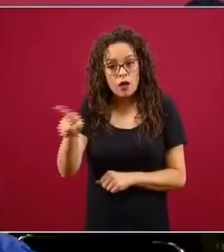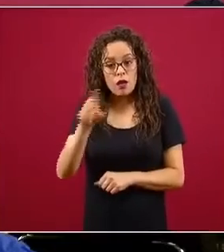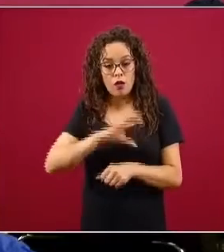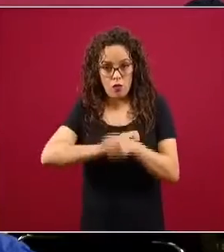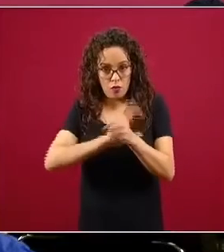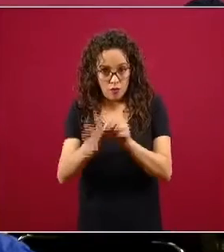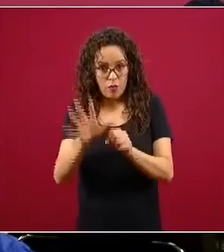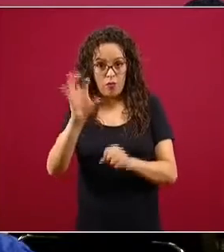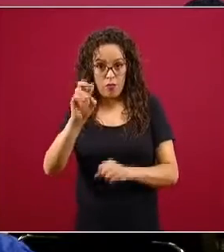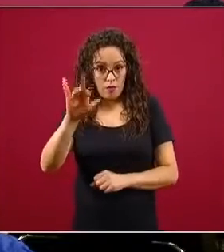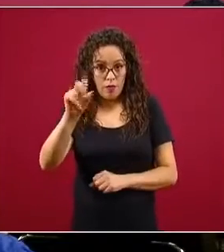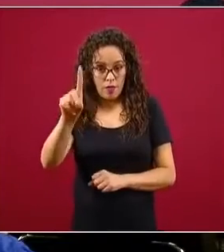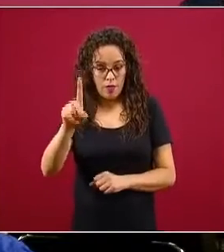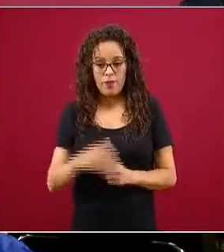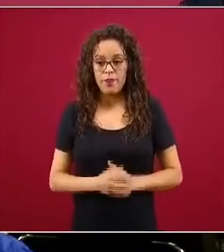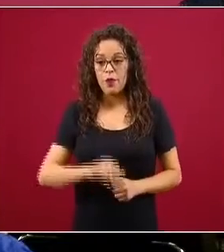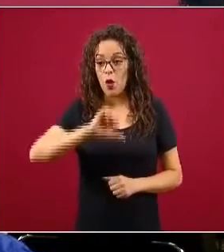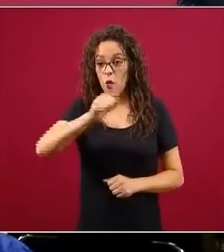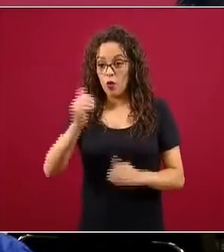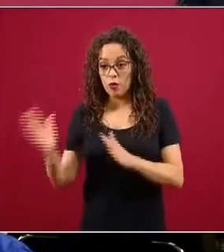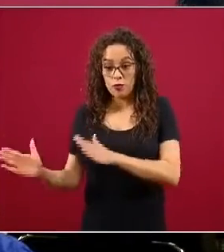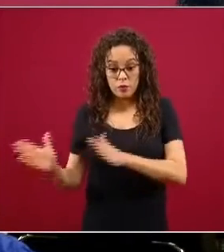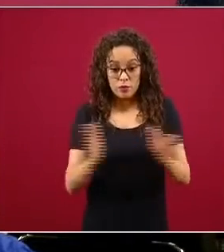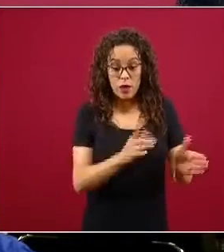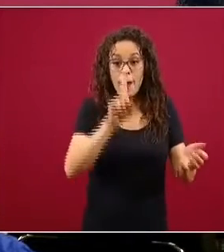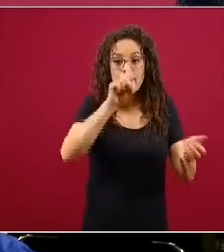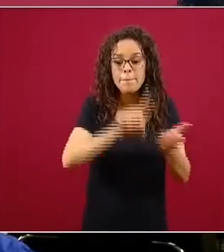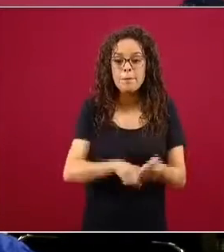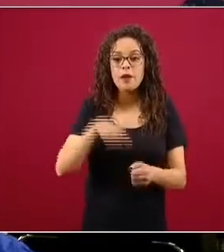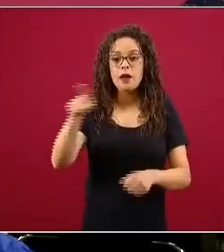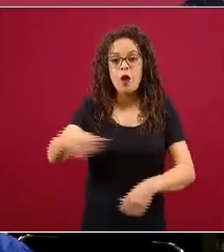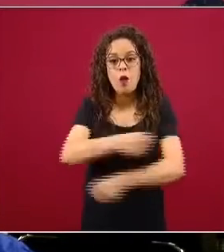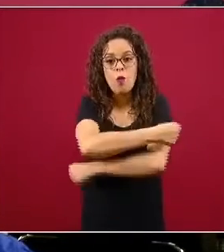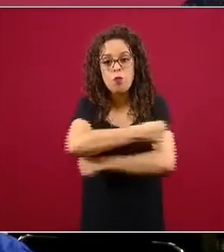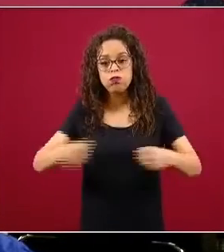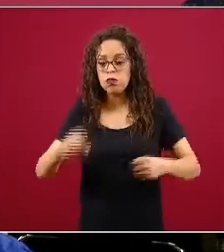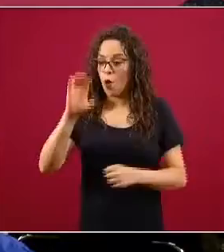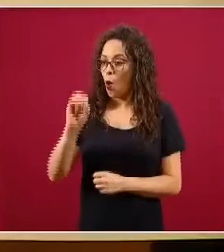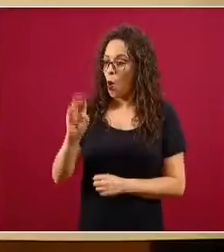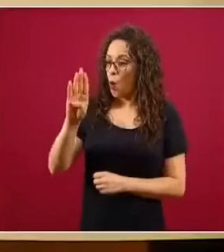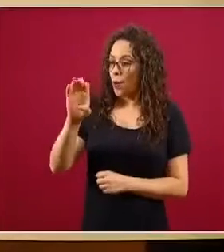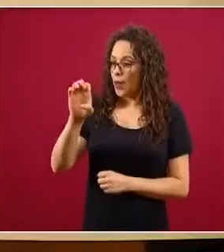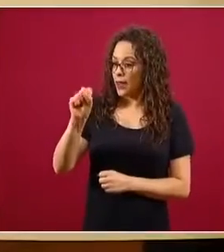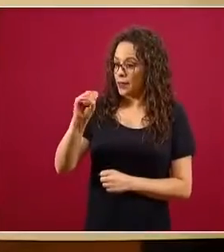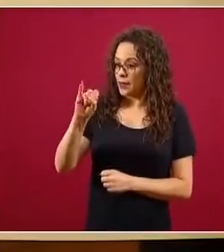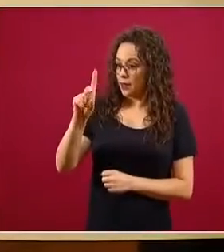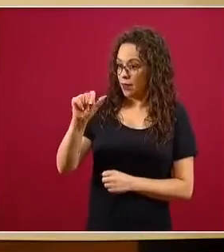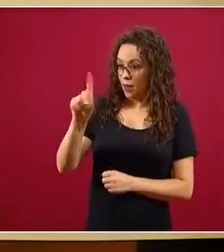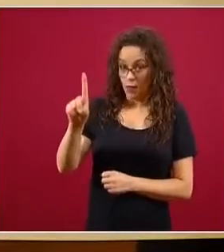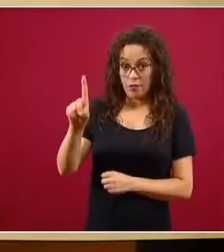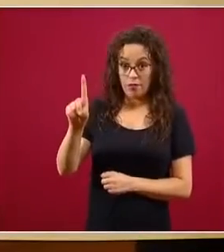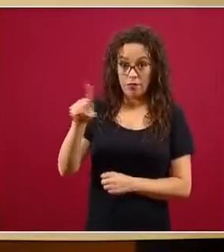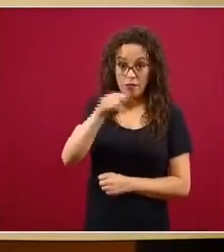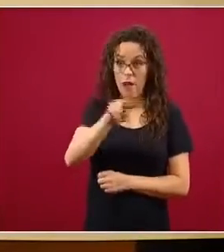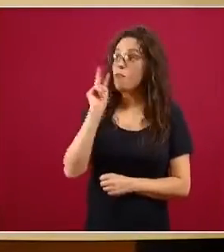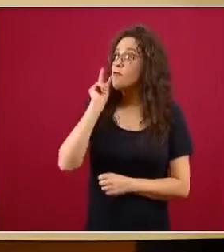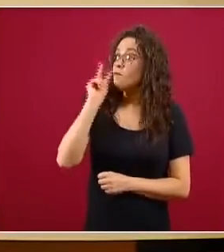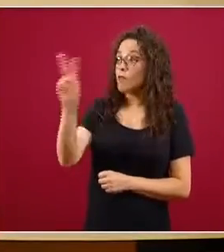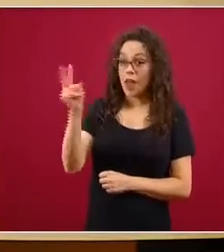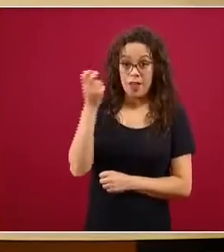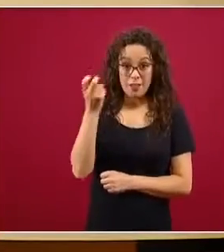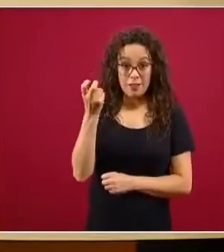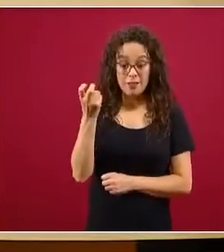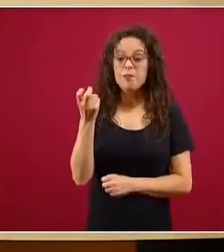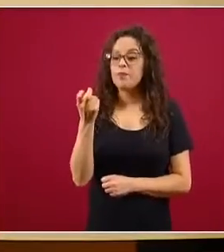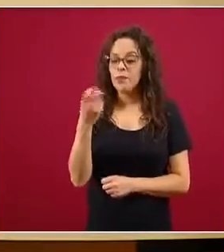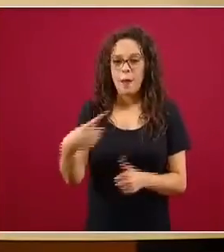obesidad. Ahora, es interesante cómo lo ponemos en dos esquemas, porque la obesidad, como se señala en esa flecha, es uno de